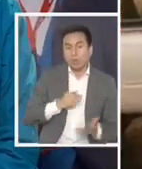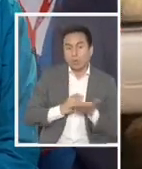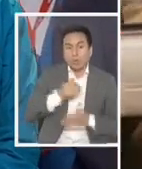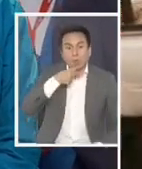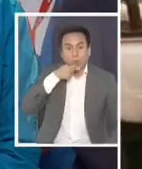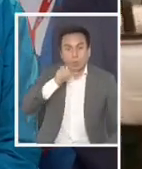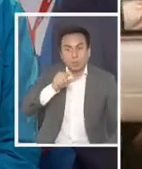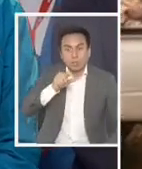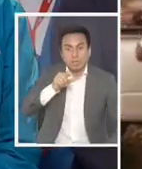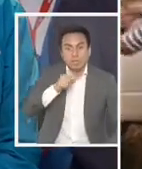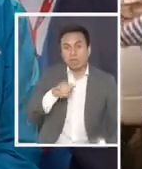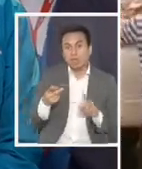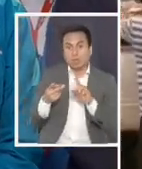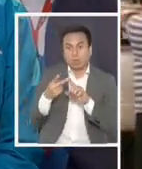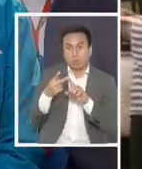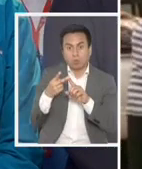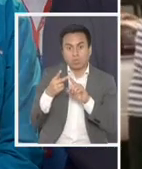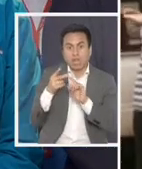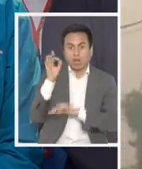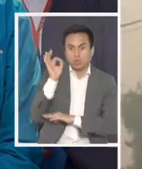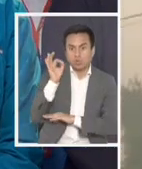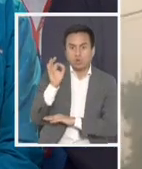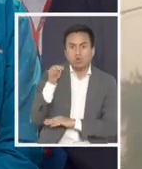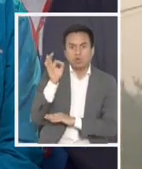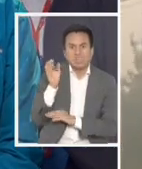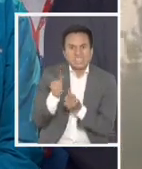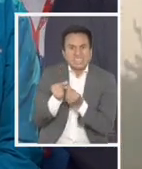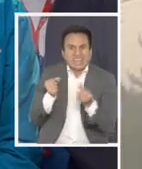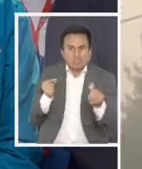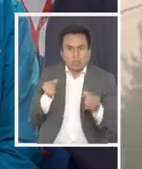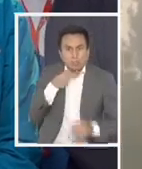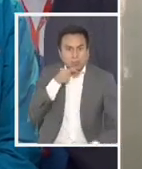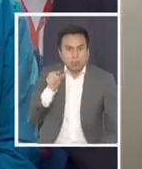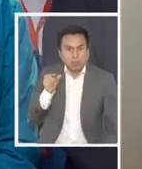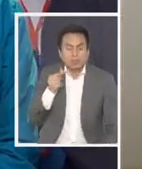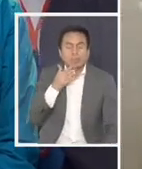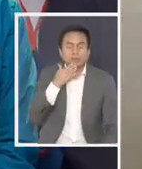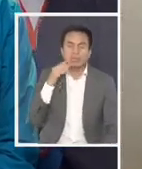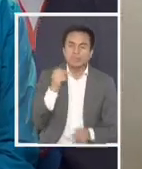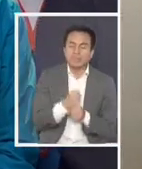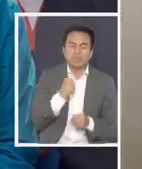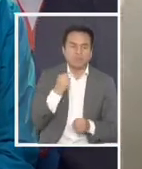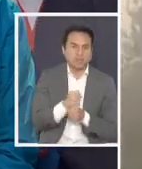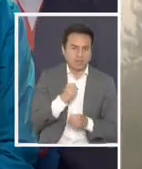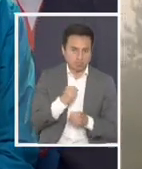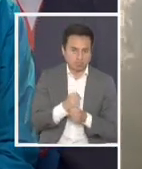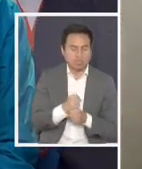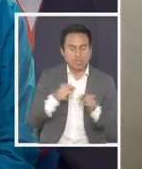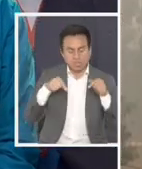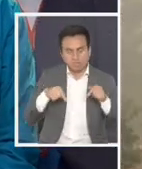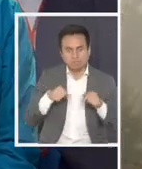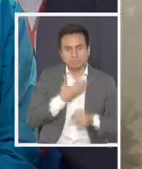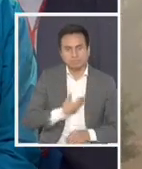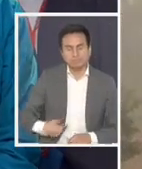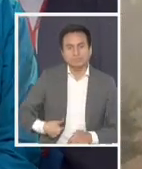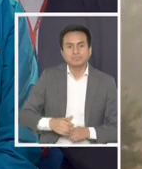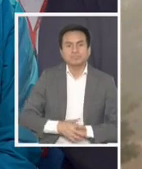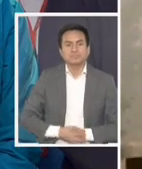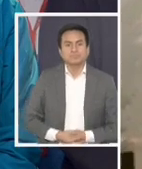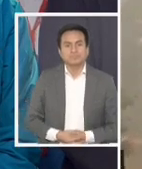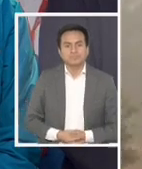se va a iniciar prontamente el otro otra siguiente reunión del Cobre nacional y va a estar trabajando desde acá